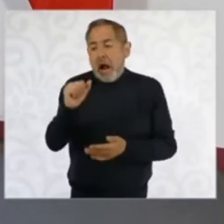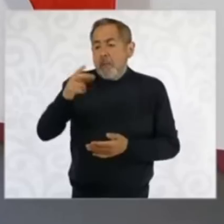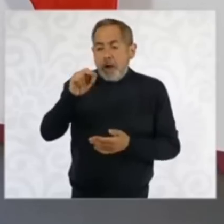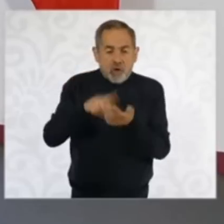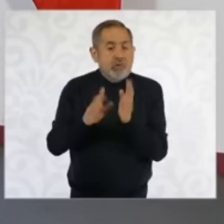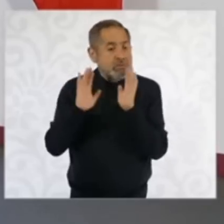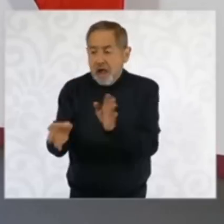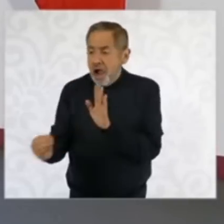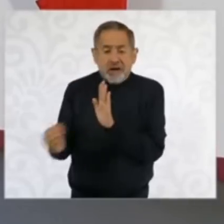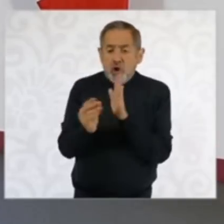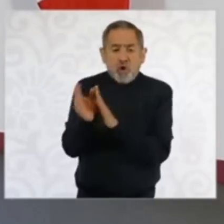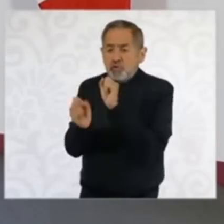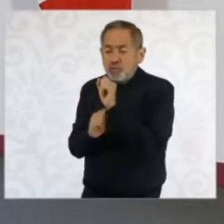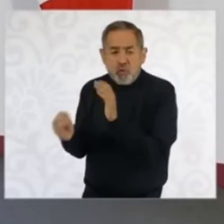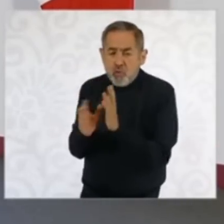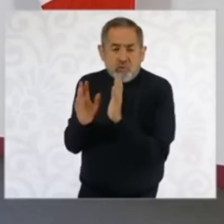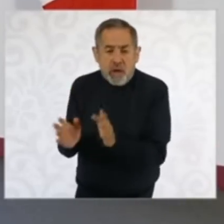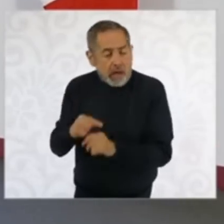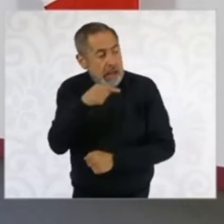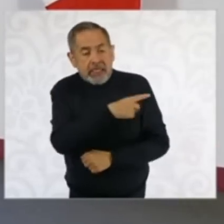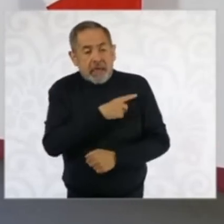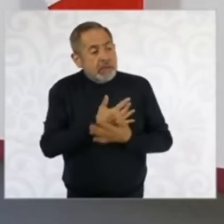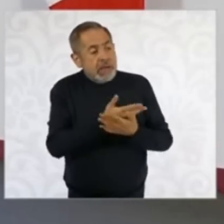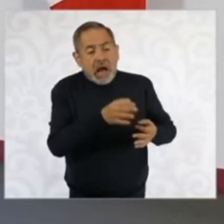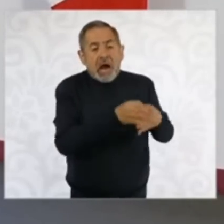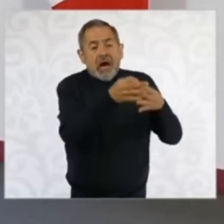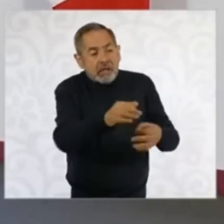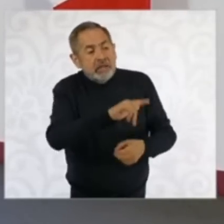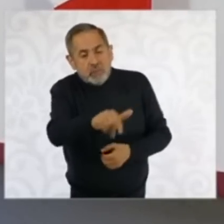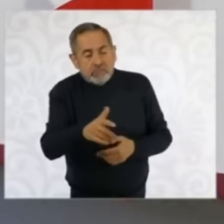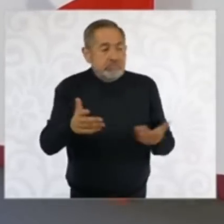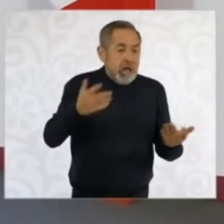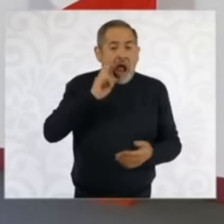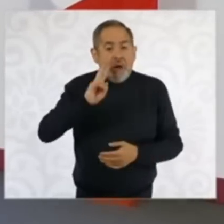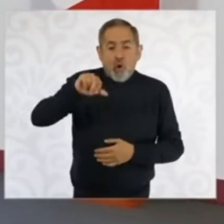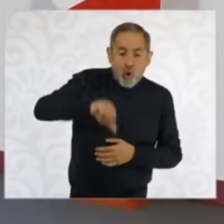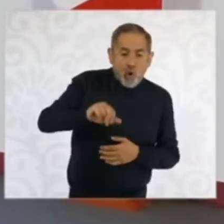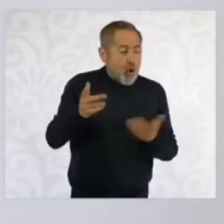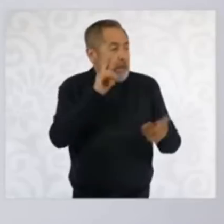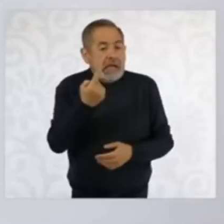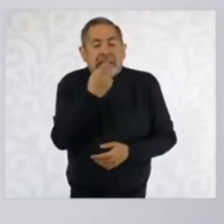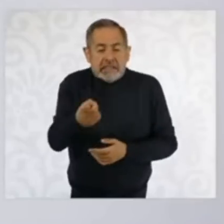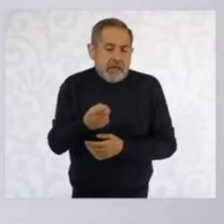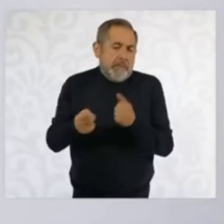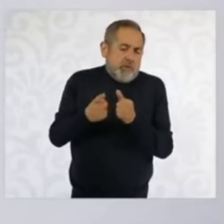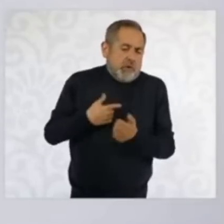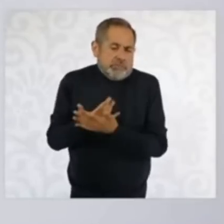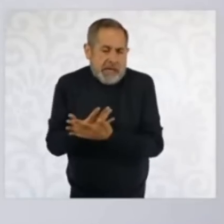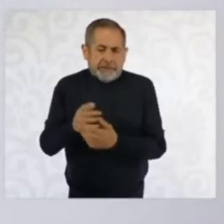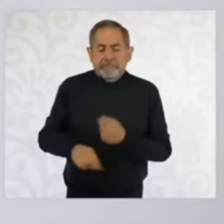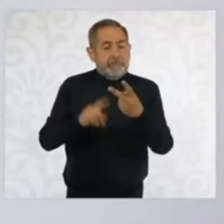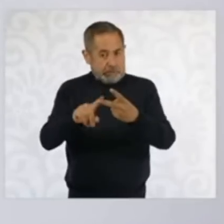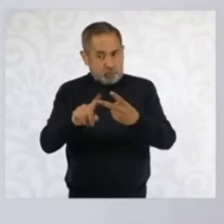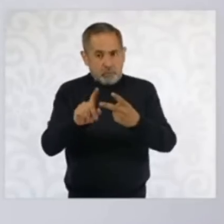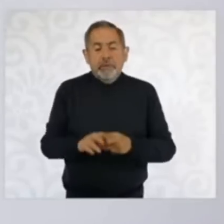es constitucional. Ese es el primer tema, vamos a esperar qué dice la Corte hoy o qué dice el día de mañana. Segundo,